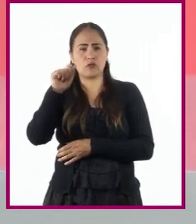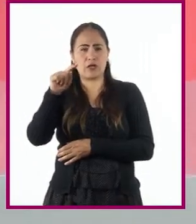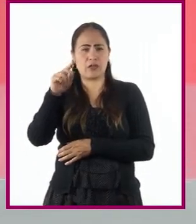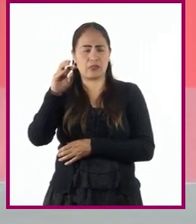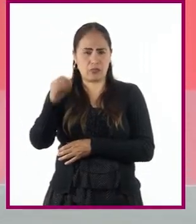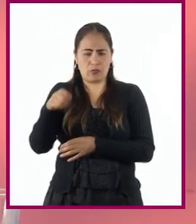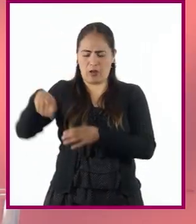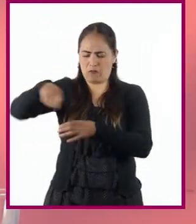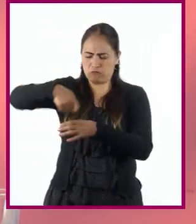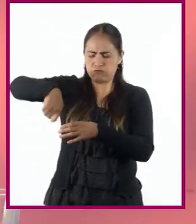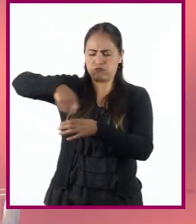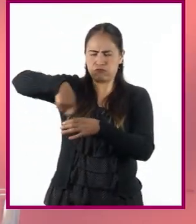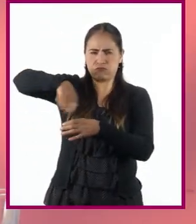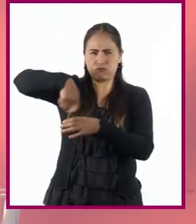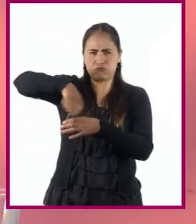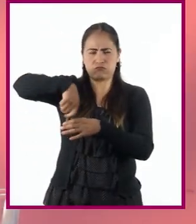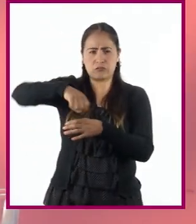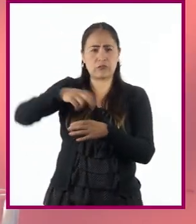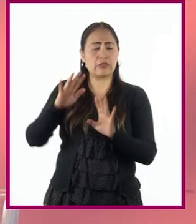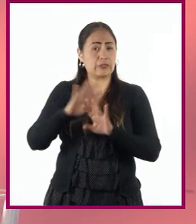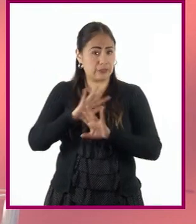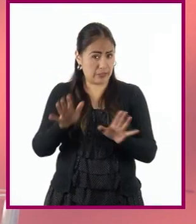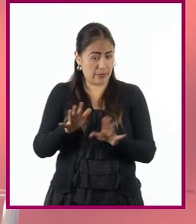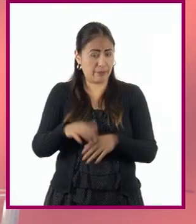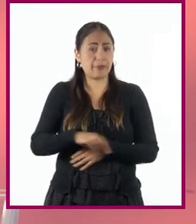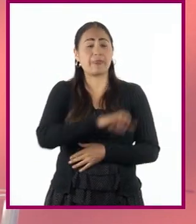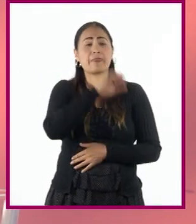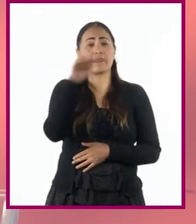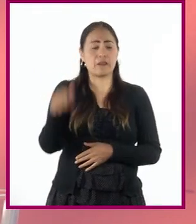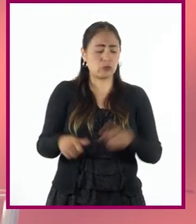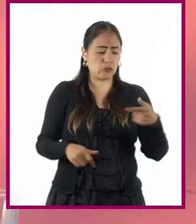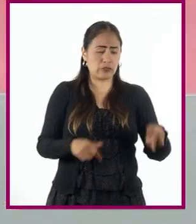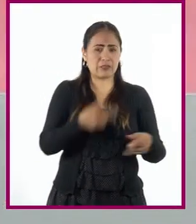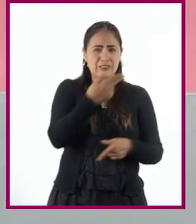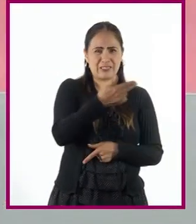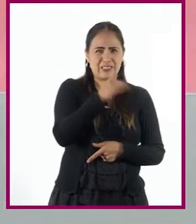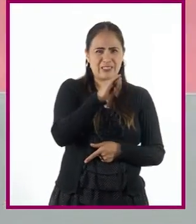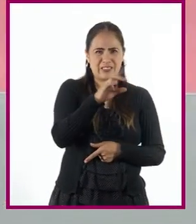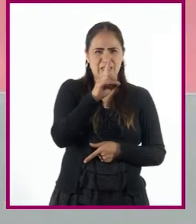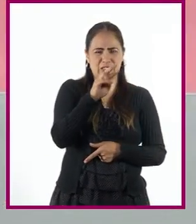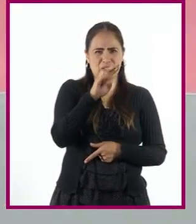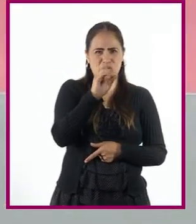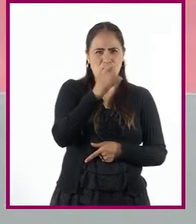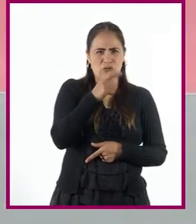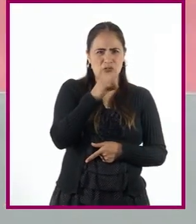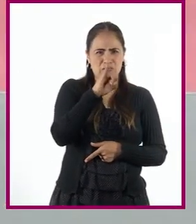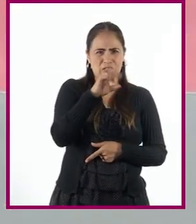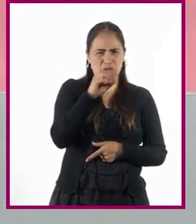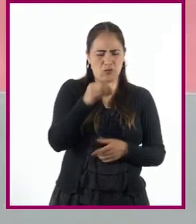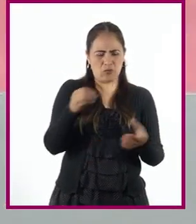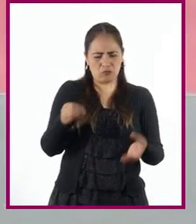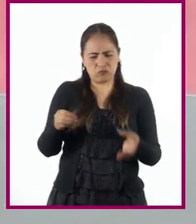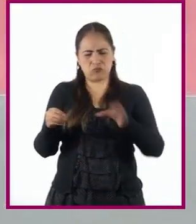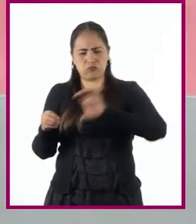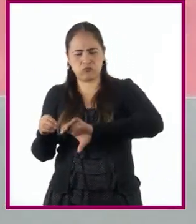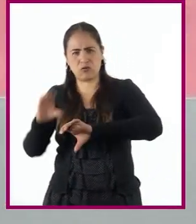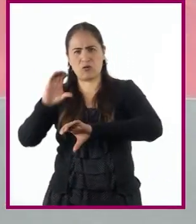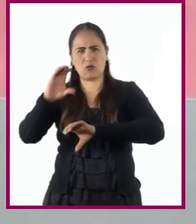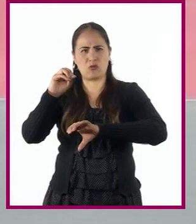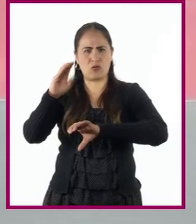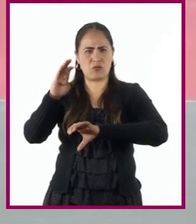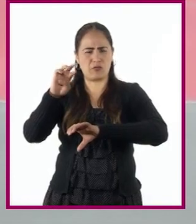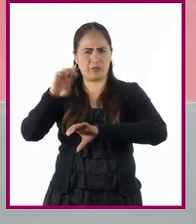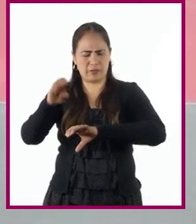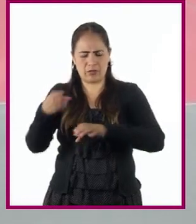hasta disolver. Posteriormente, tomen la disolución de hidróxido de sodio y coloquen un poco en la disolución de sulfato de cobre.